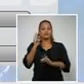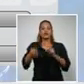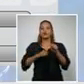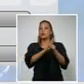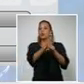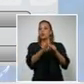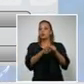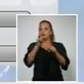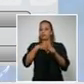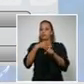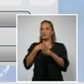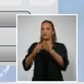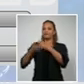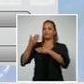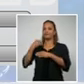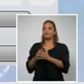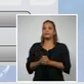tenido.